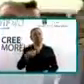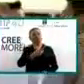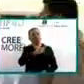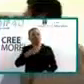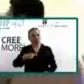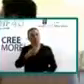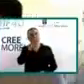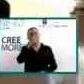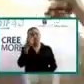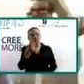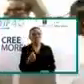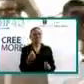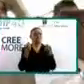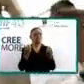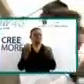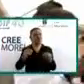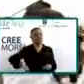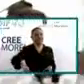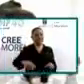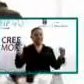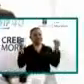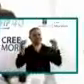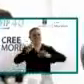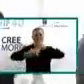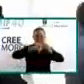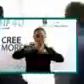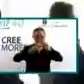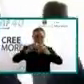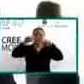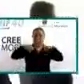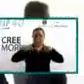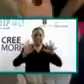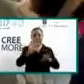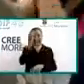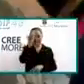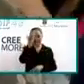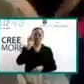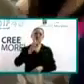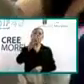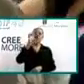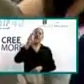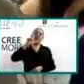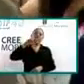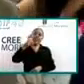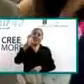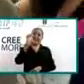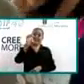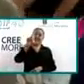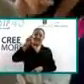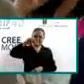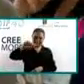gran debate, fue muy interesante, y aquí le reconozco a Elena esa visión, porque estamos